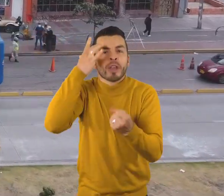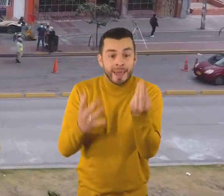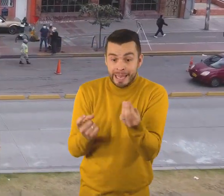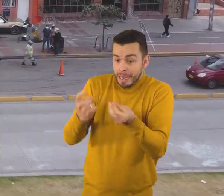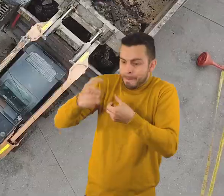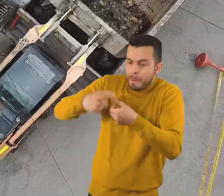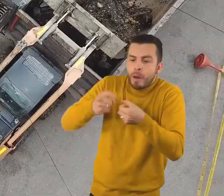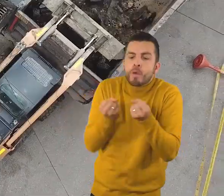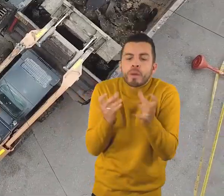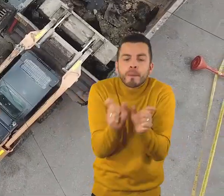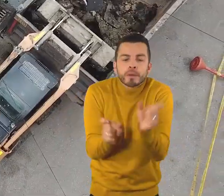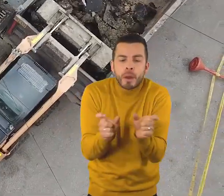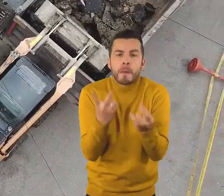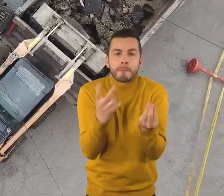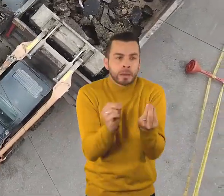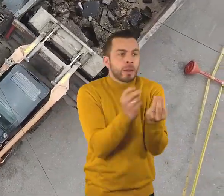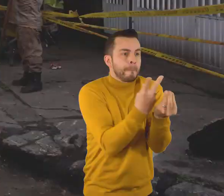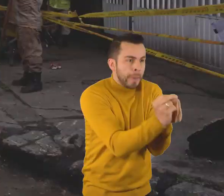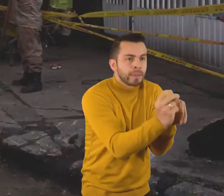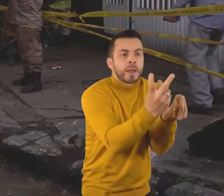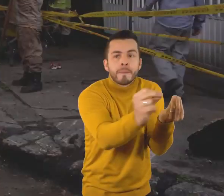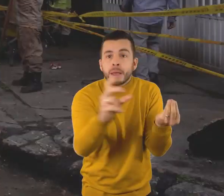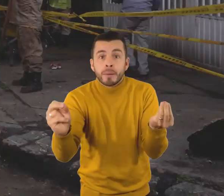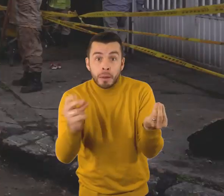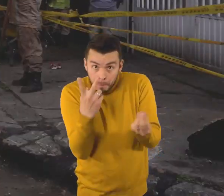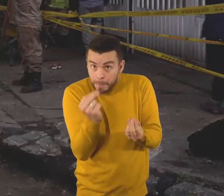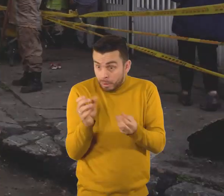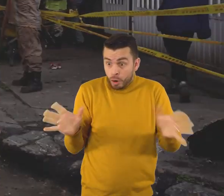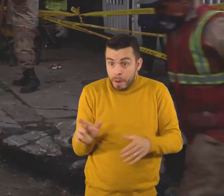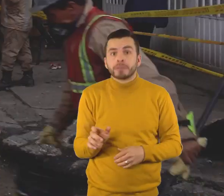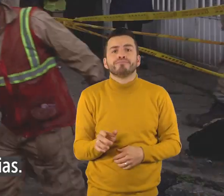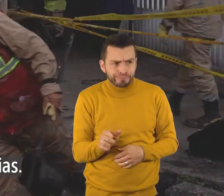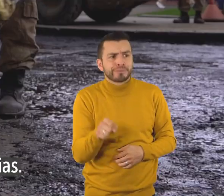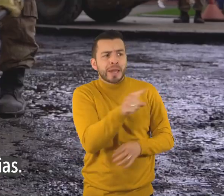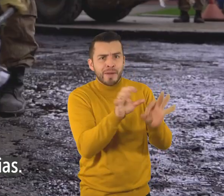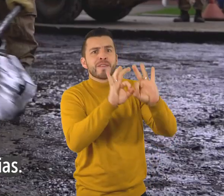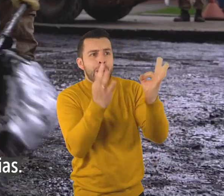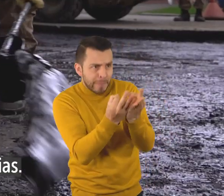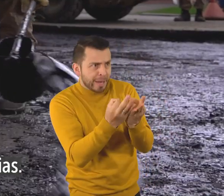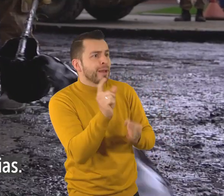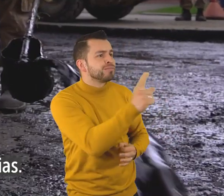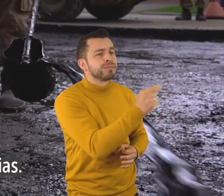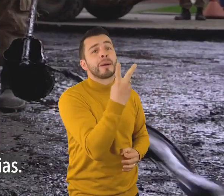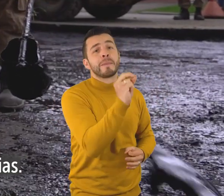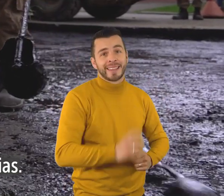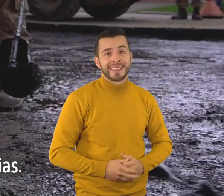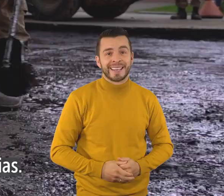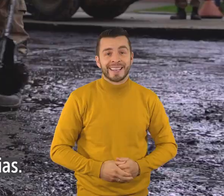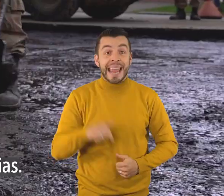mucho empleo, ya que cada frente de obra lo componen 20 personas. No son solo 20